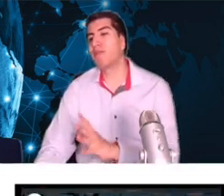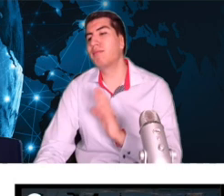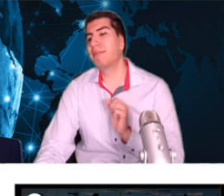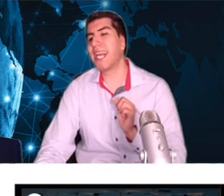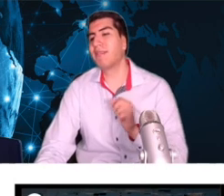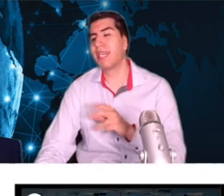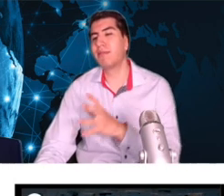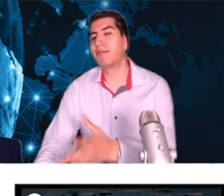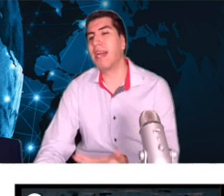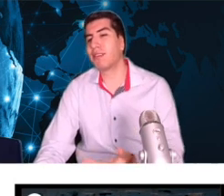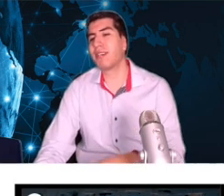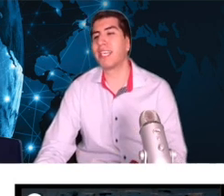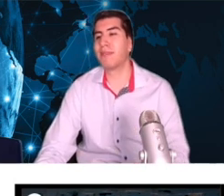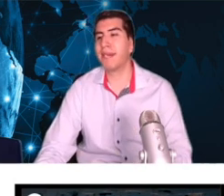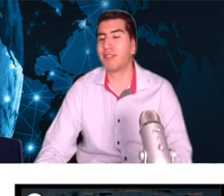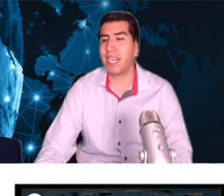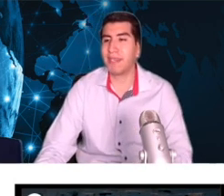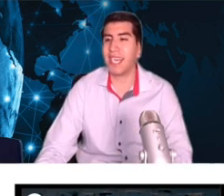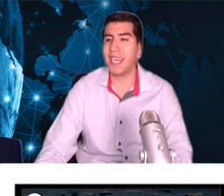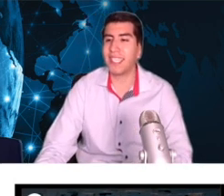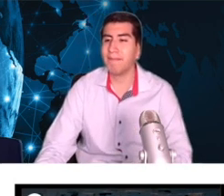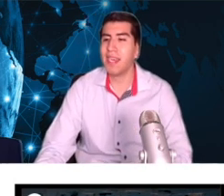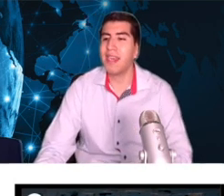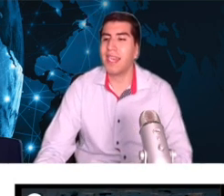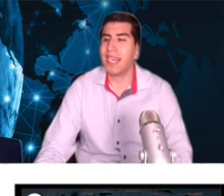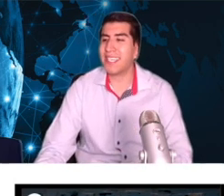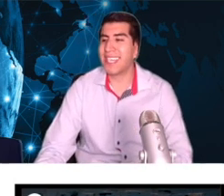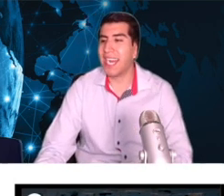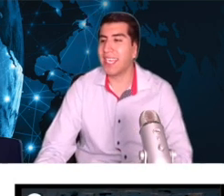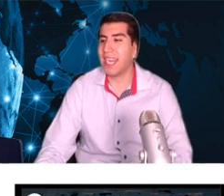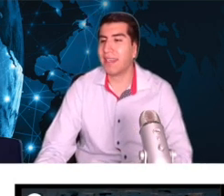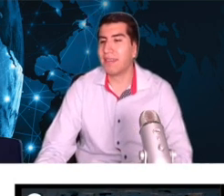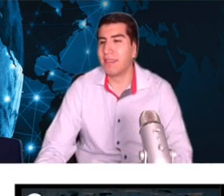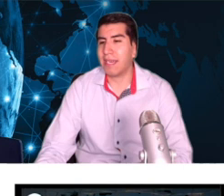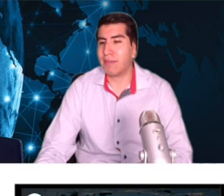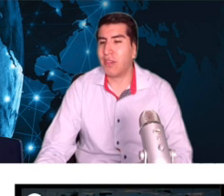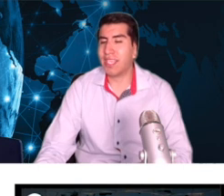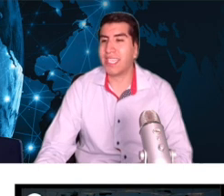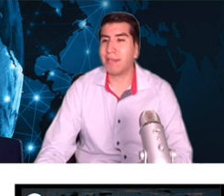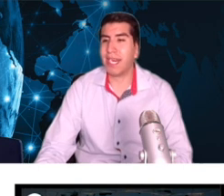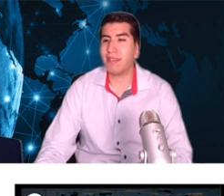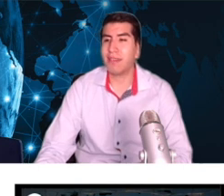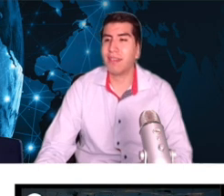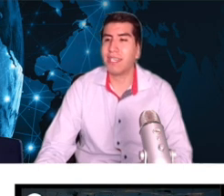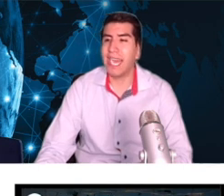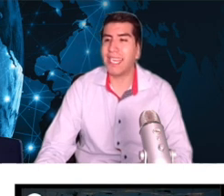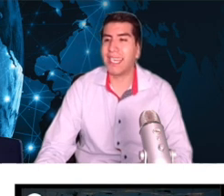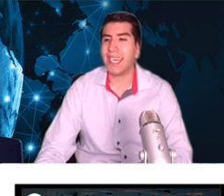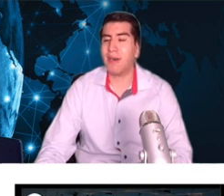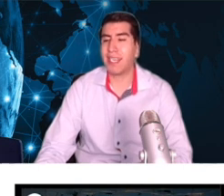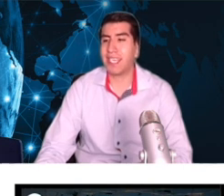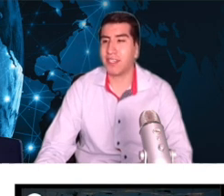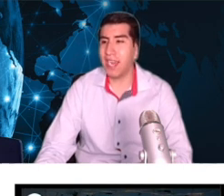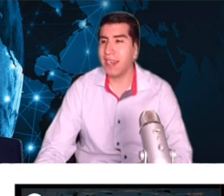en un video, en un audio que les voy a mostrar más adelante, dice él que pues no le estén sembrando nada,